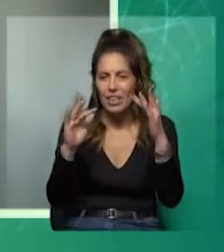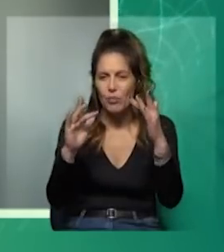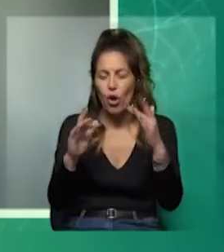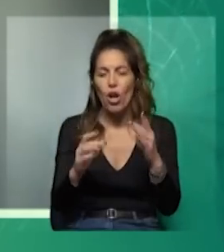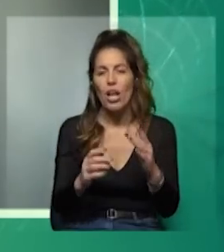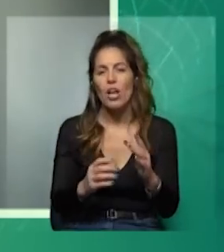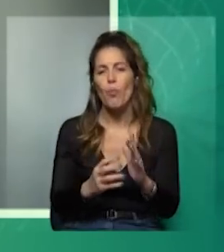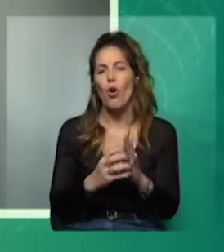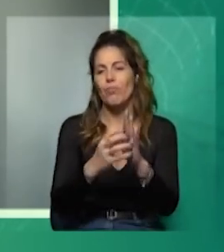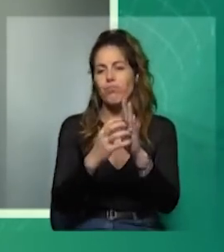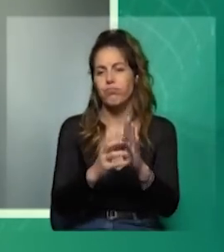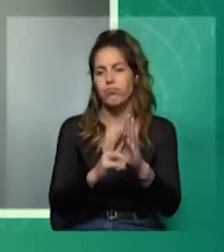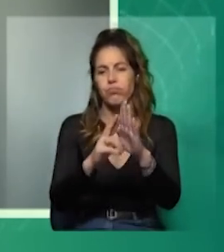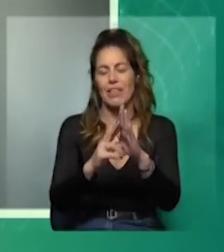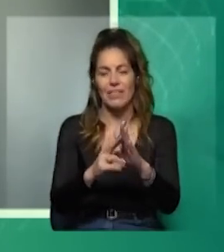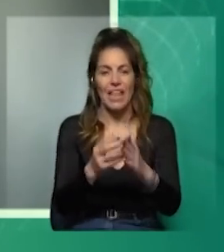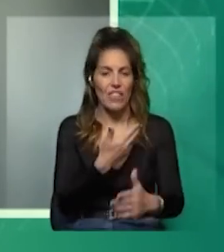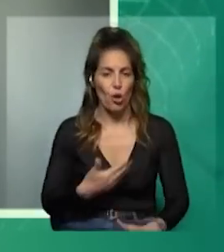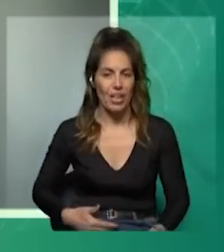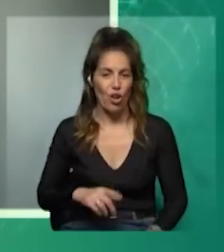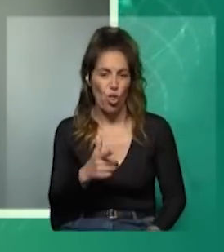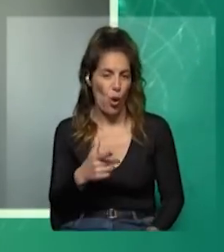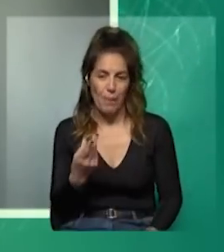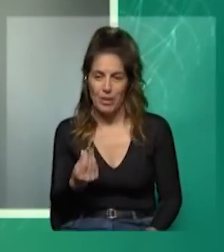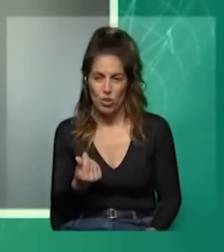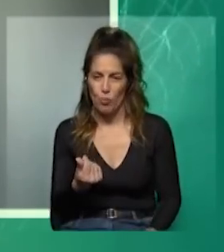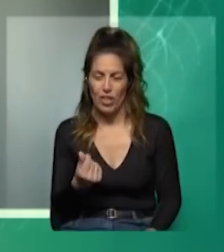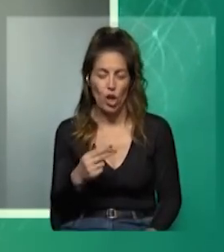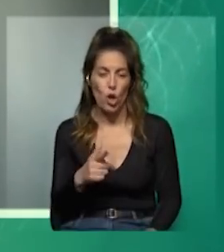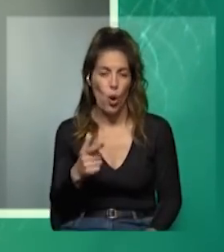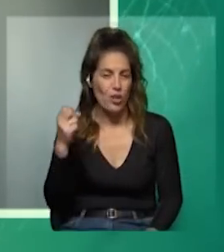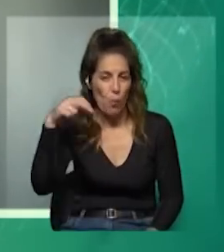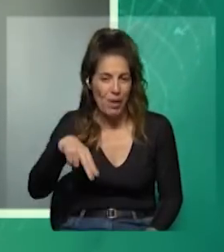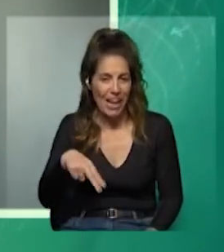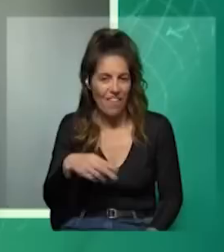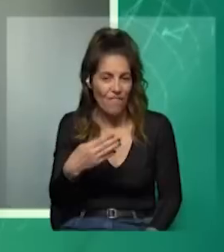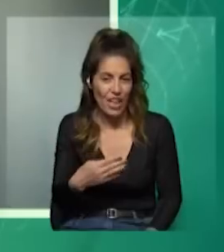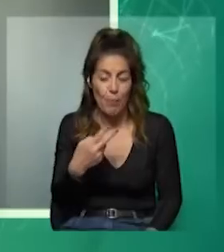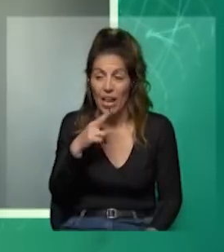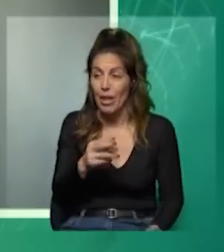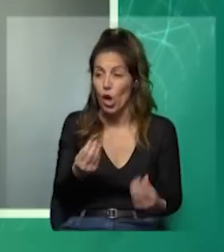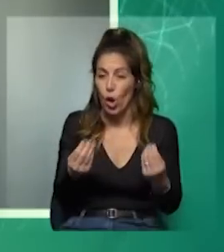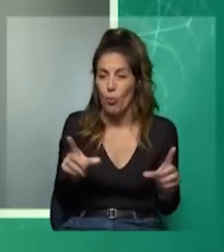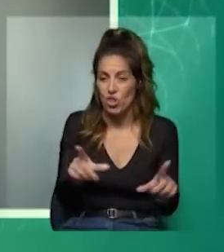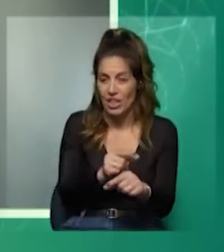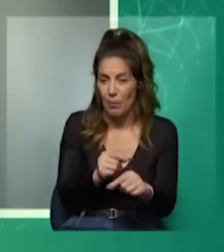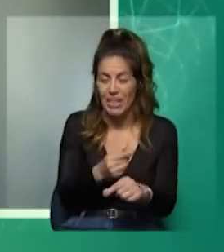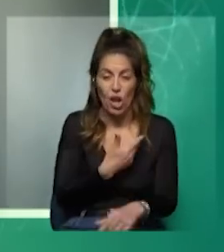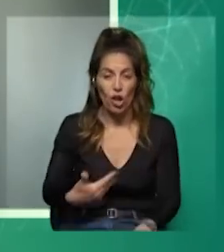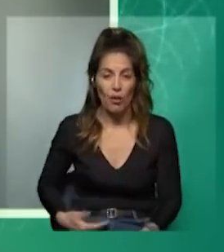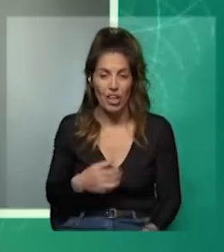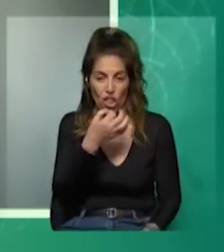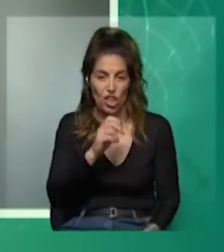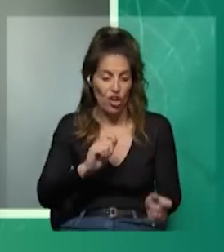insignias del gobierno sin Timón y sin presupuesto y sin un plan de contingencia para ver cómo se termina esto que el gobierno dio en Llamar la